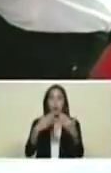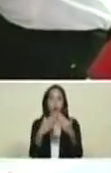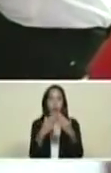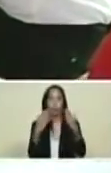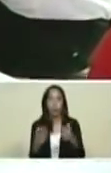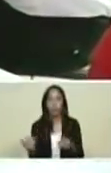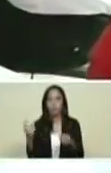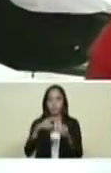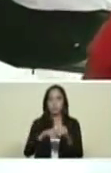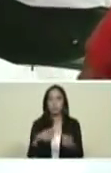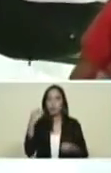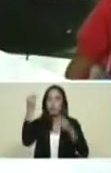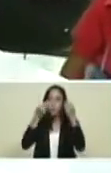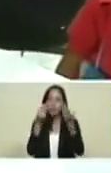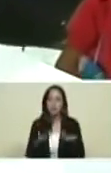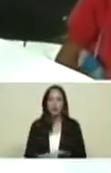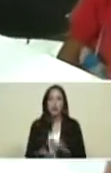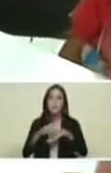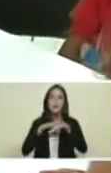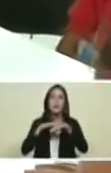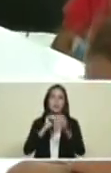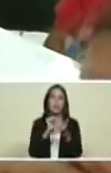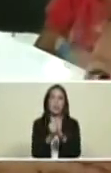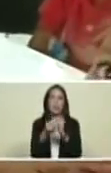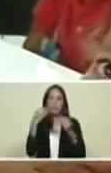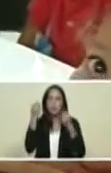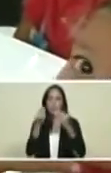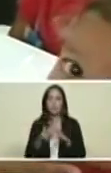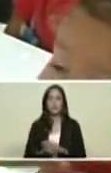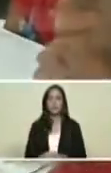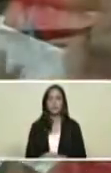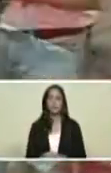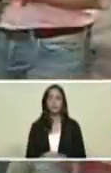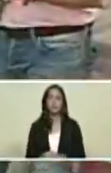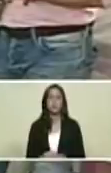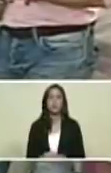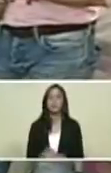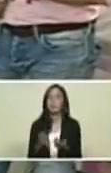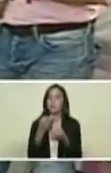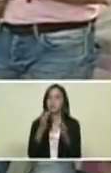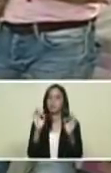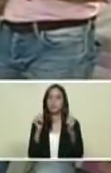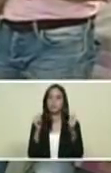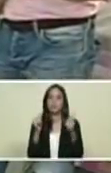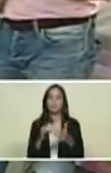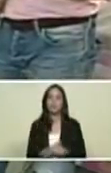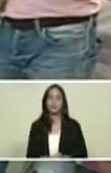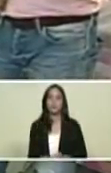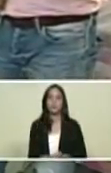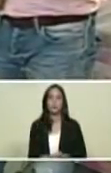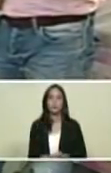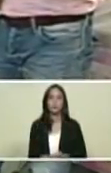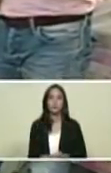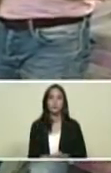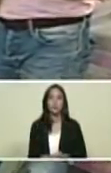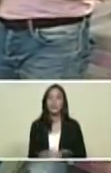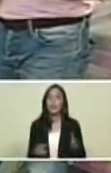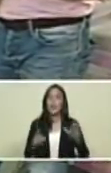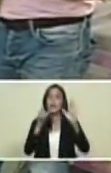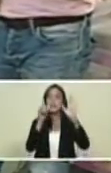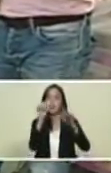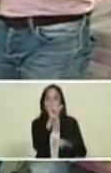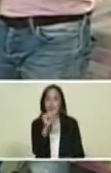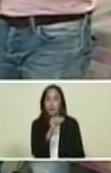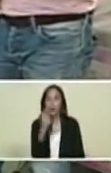estudiantes. ¿Qué te parece, Pedro? Sí, bueno, profesor, extraordinario. Primero, las últimas 6 semanas, del